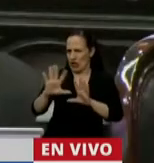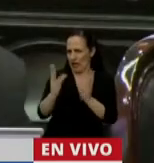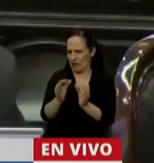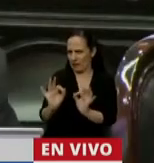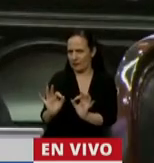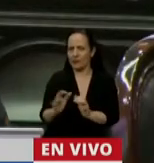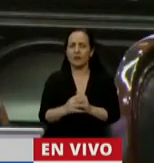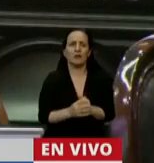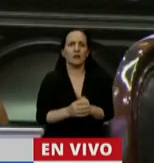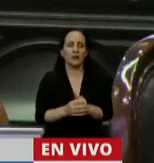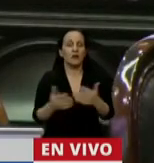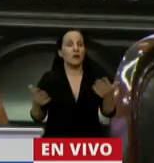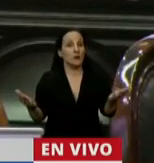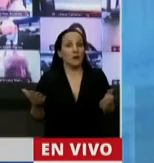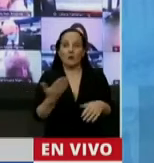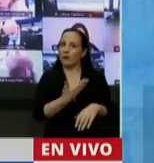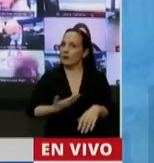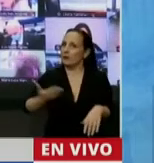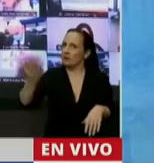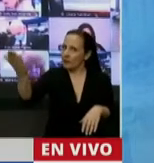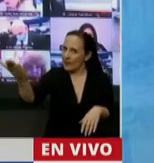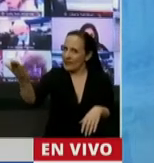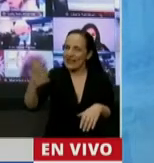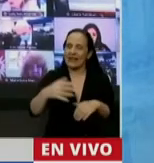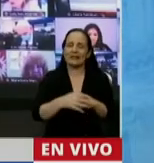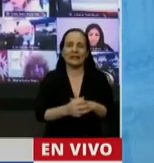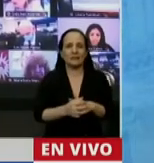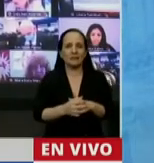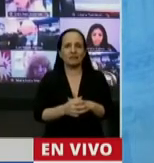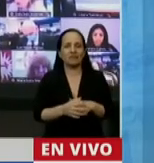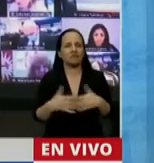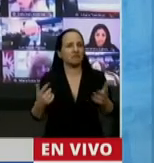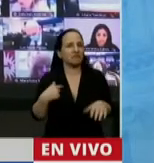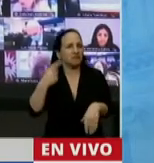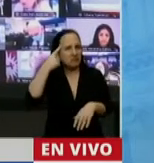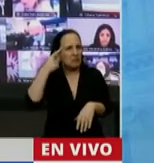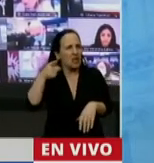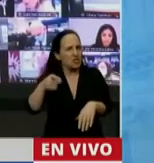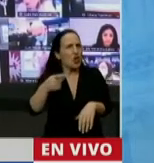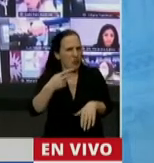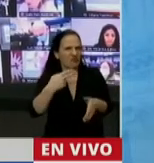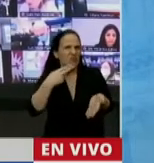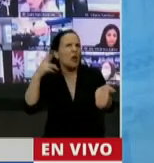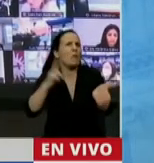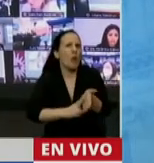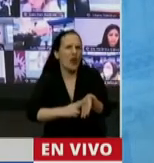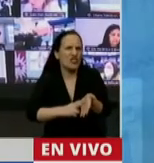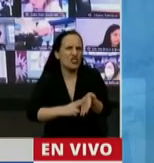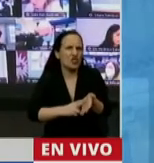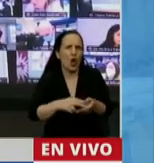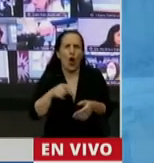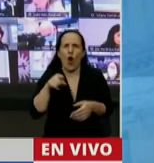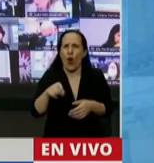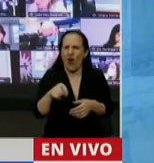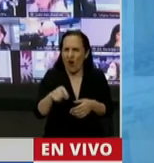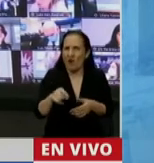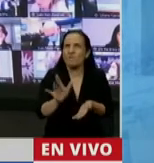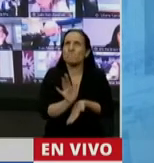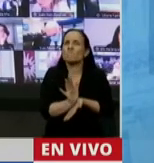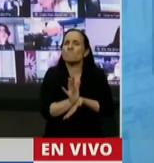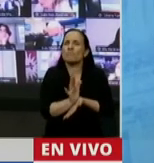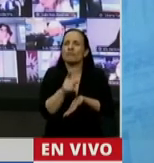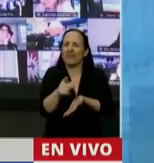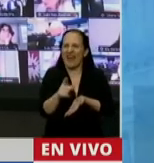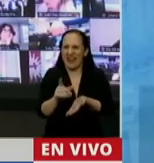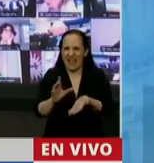de educación ambiental que habían presentado desde el Poder Ejecutivo los ministros tanto de Educación Trota como de Ambiente Cabandier, así que después va a